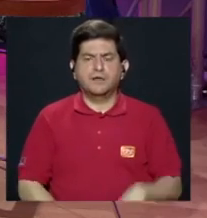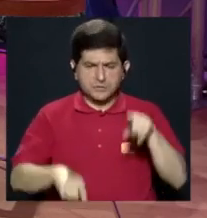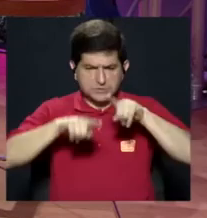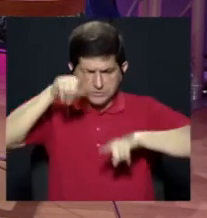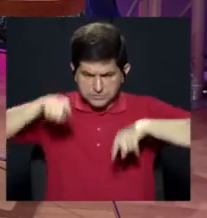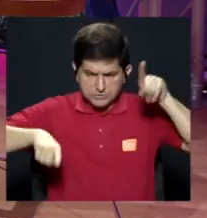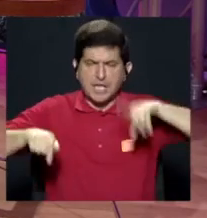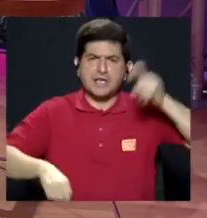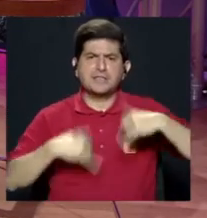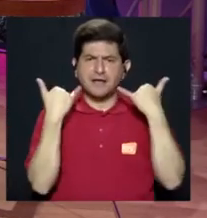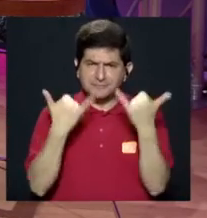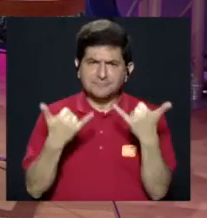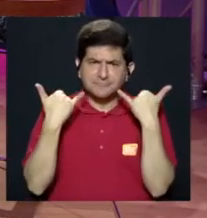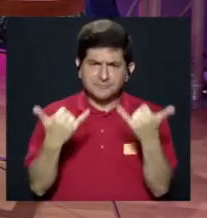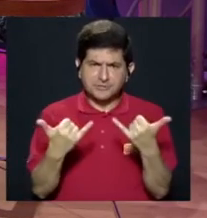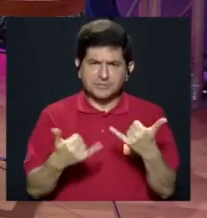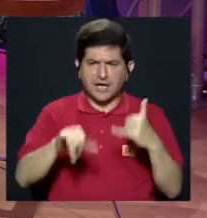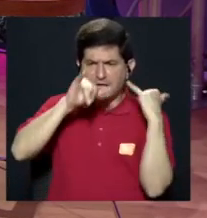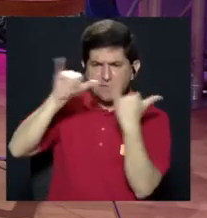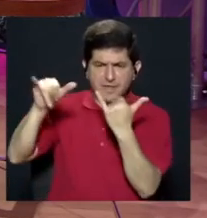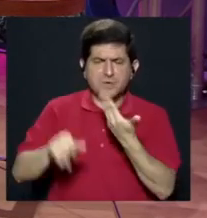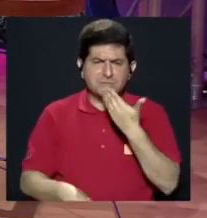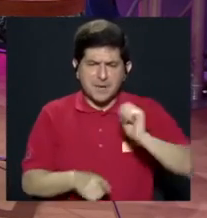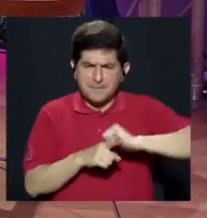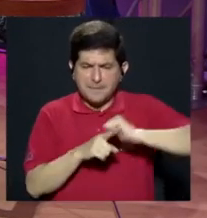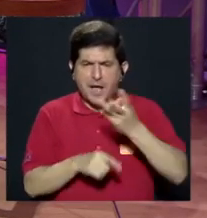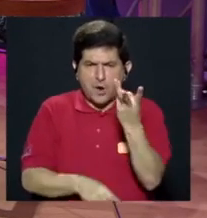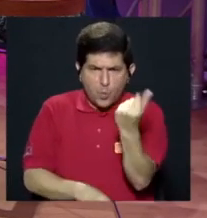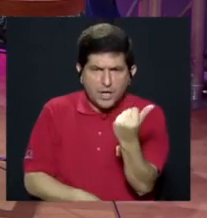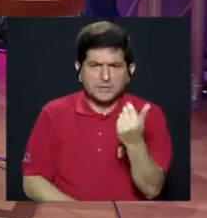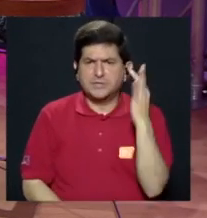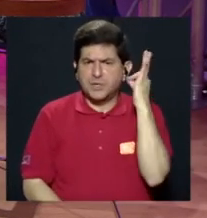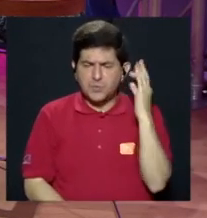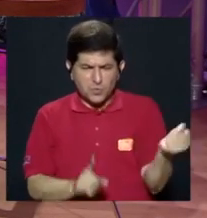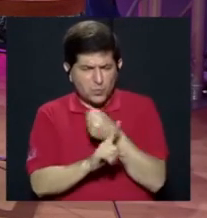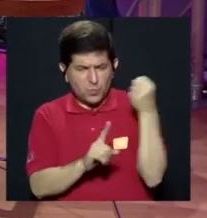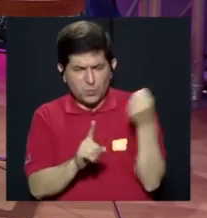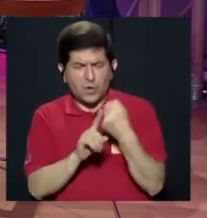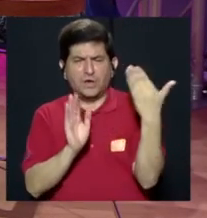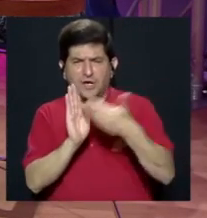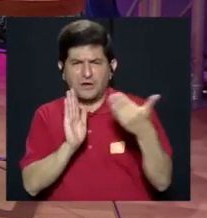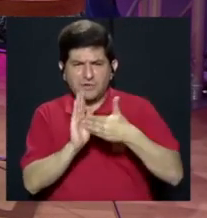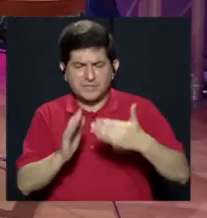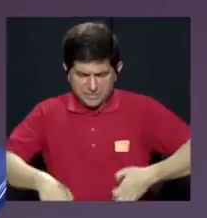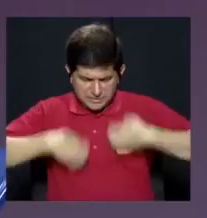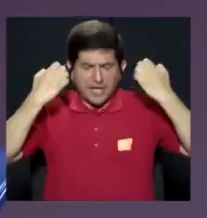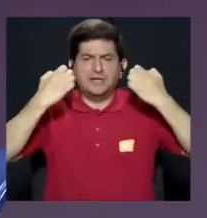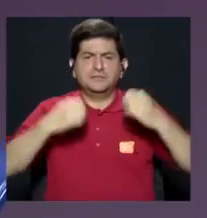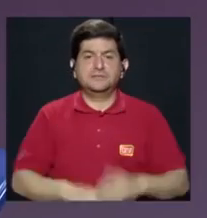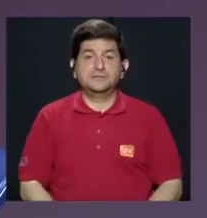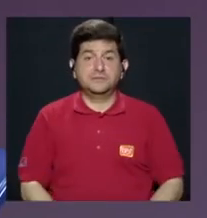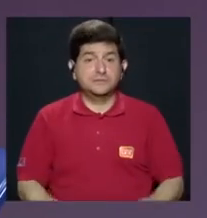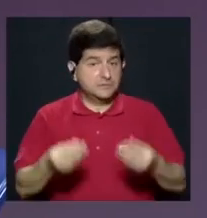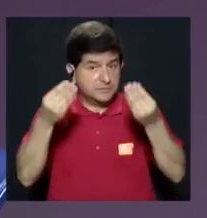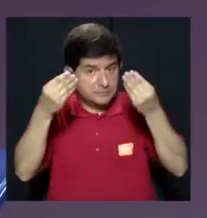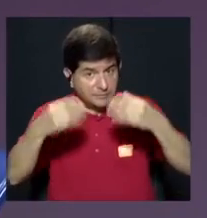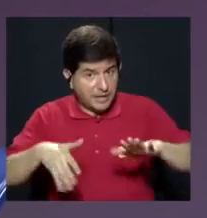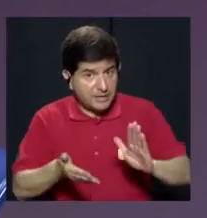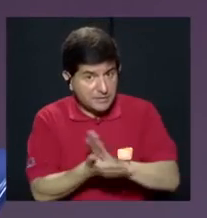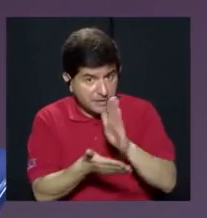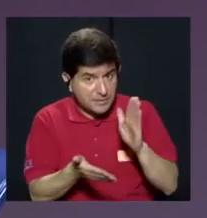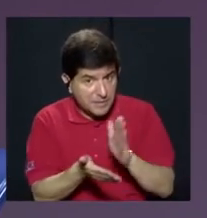las estamos ocupando urgentemente, de cuántas denuncias de mala praxis hay, de cuántas mujeres violentadas existimos. ¿Se pierden hojas, se